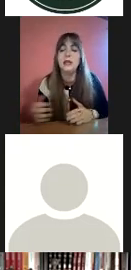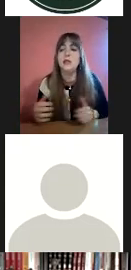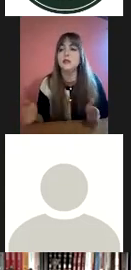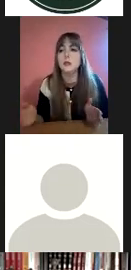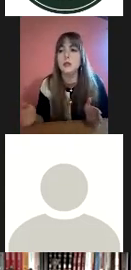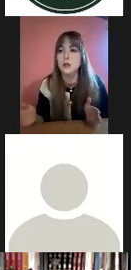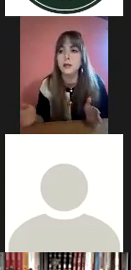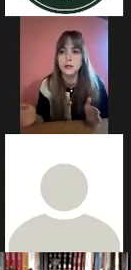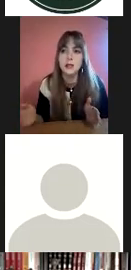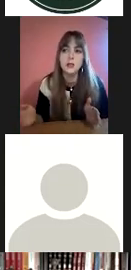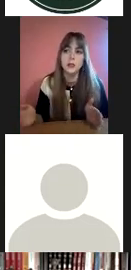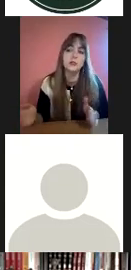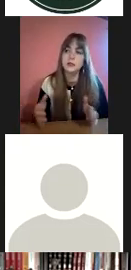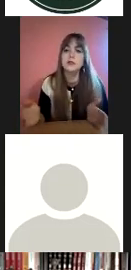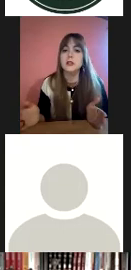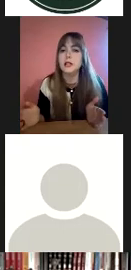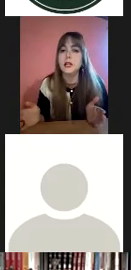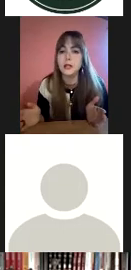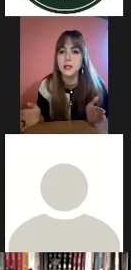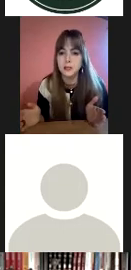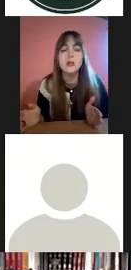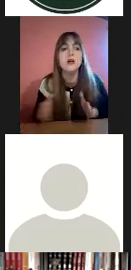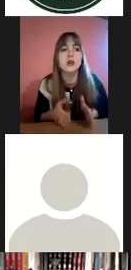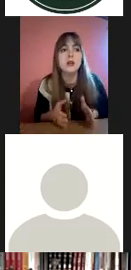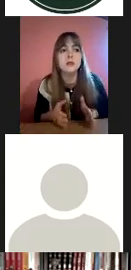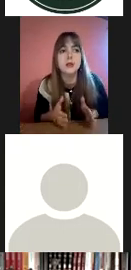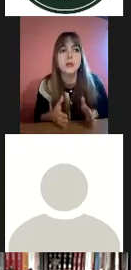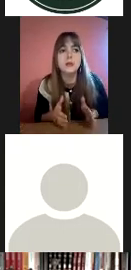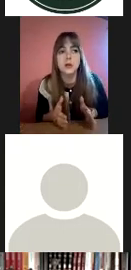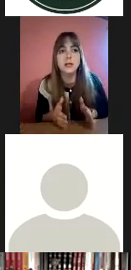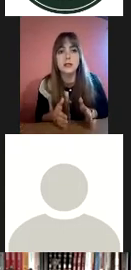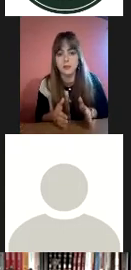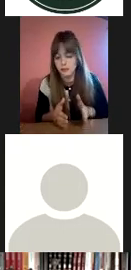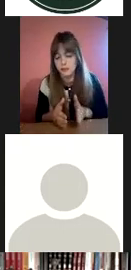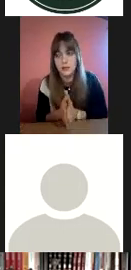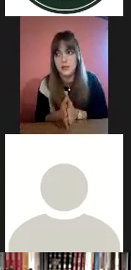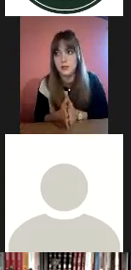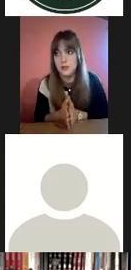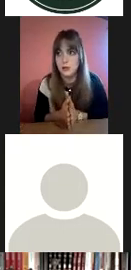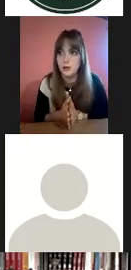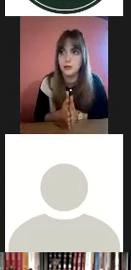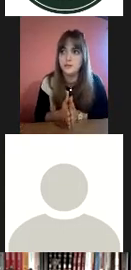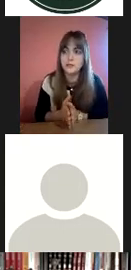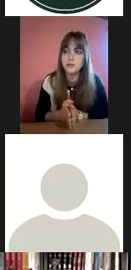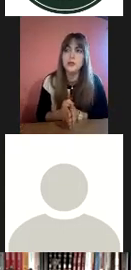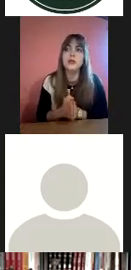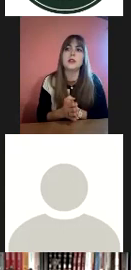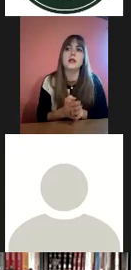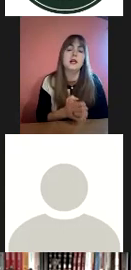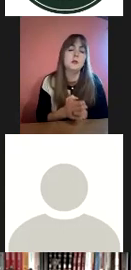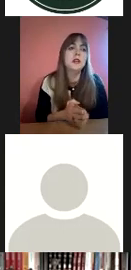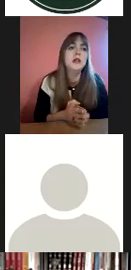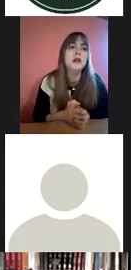camioneta y no se los veía más. Bueno, eso era la cámara de gas. Hoy, ¿cómo se los mata? Que siempre